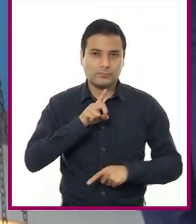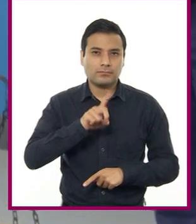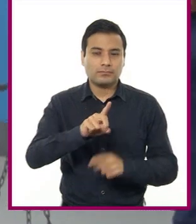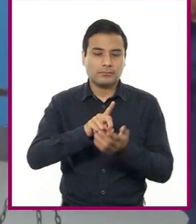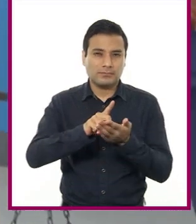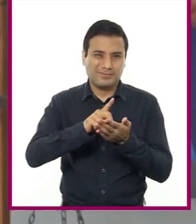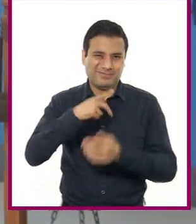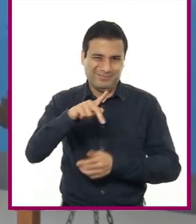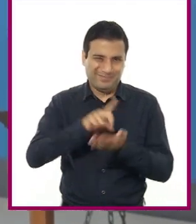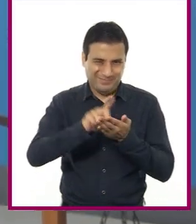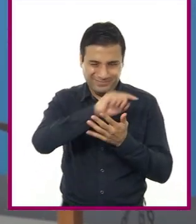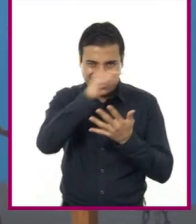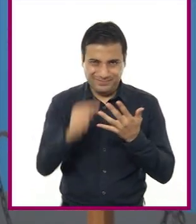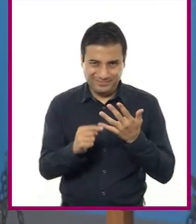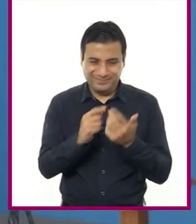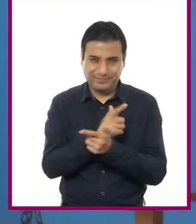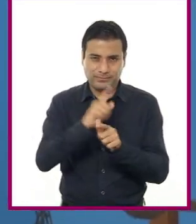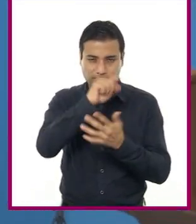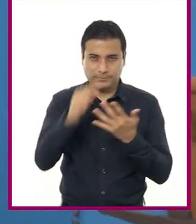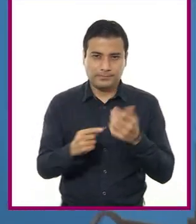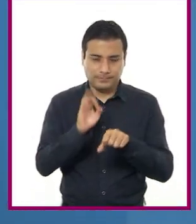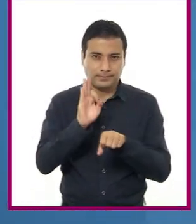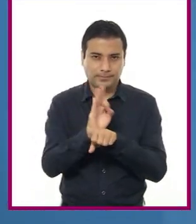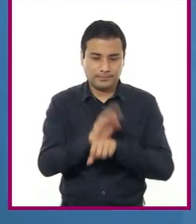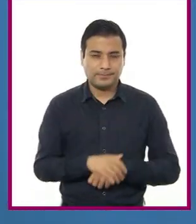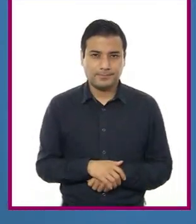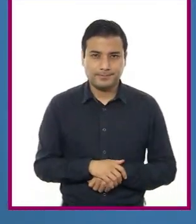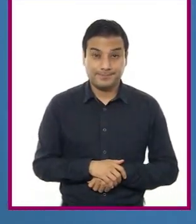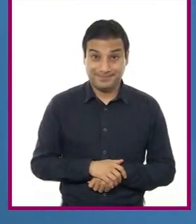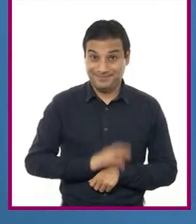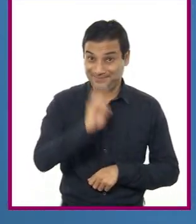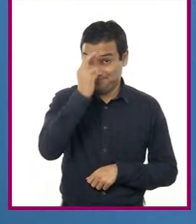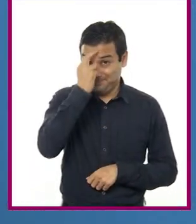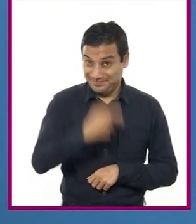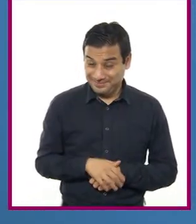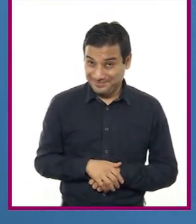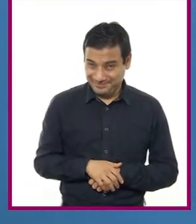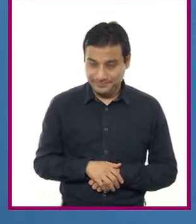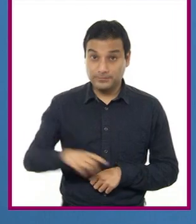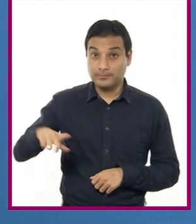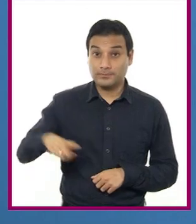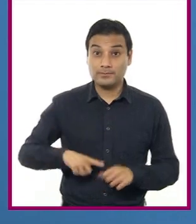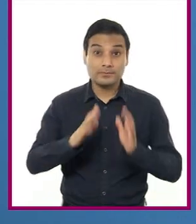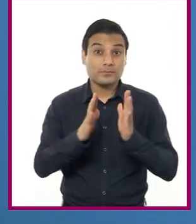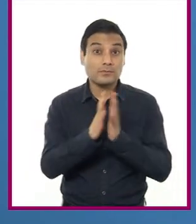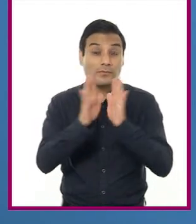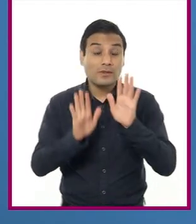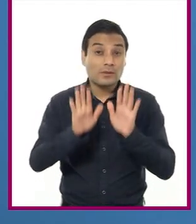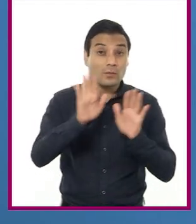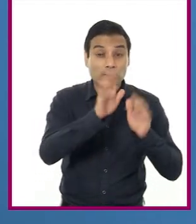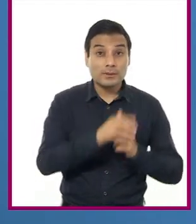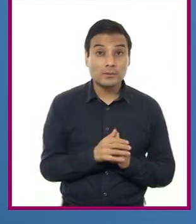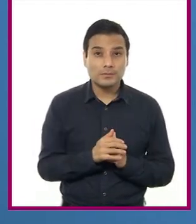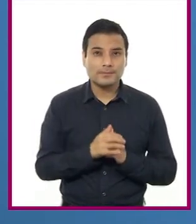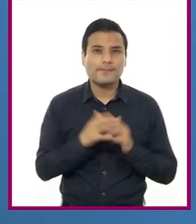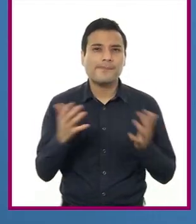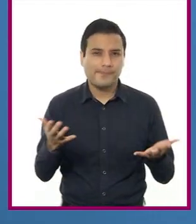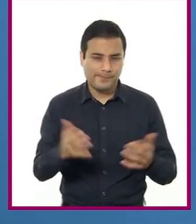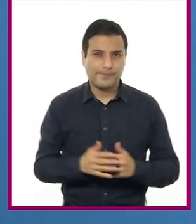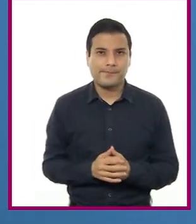libertades de las y los ciudadanos. Como recordarán, en un sistema democrático es el poder